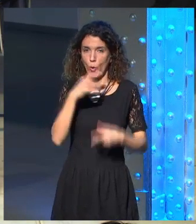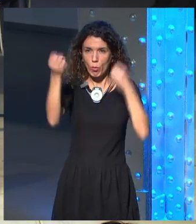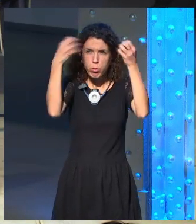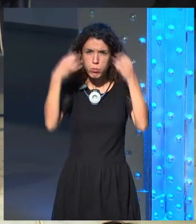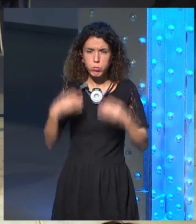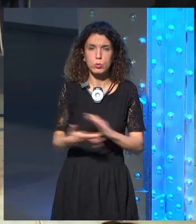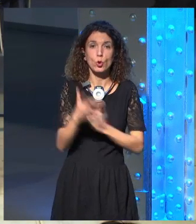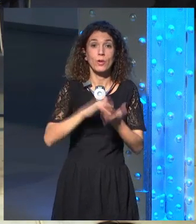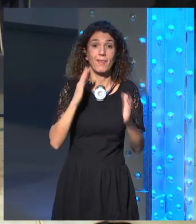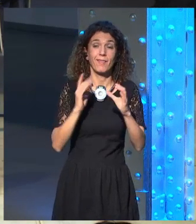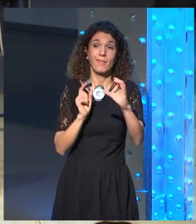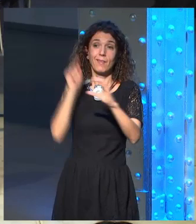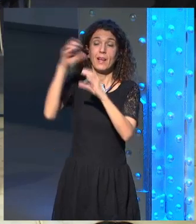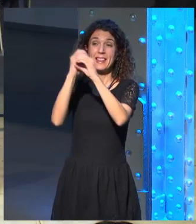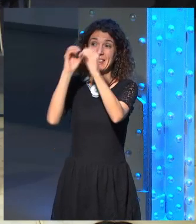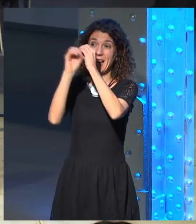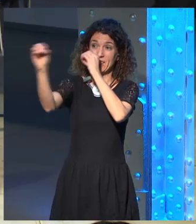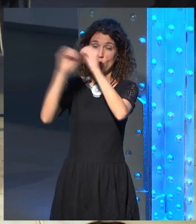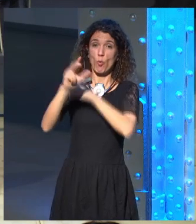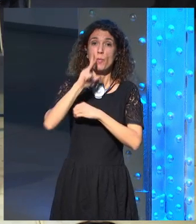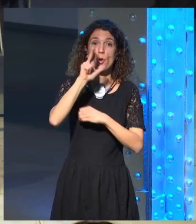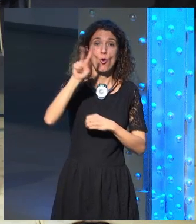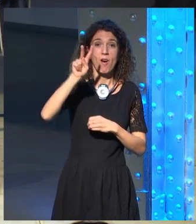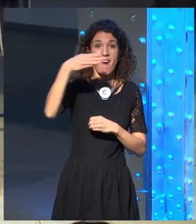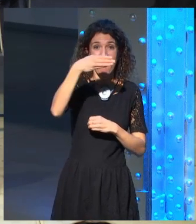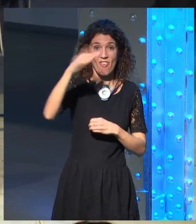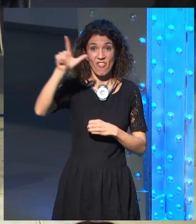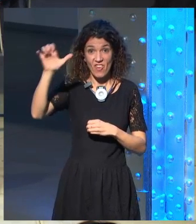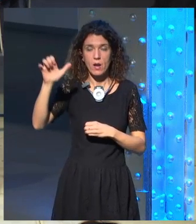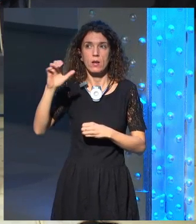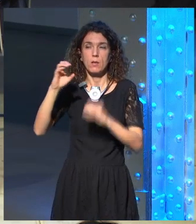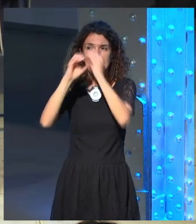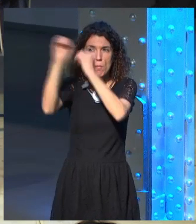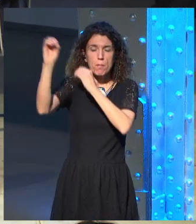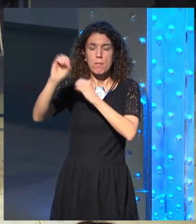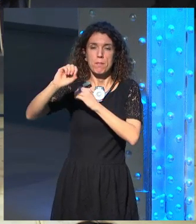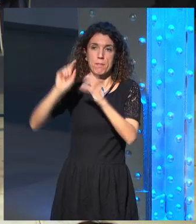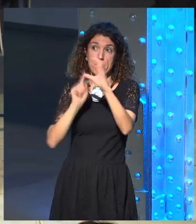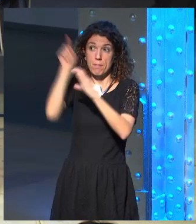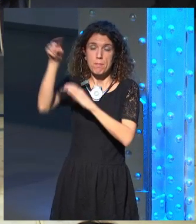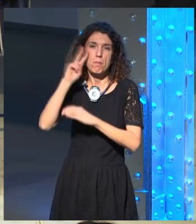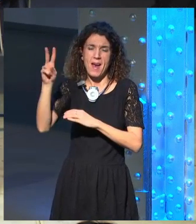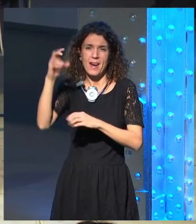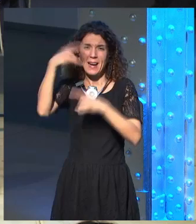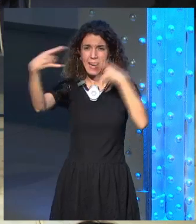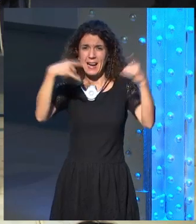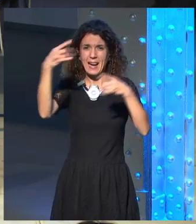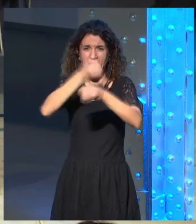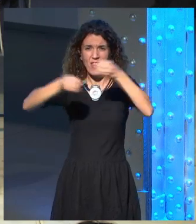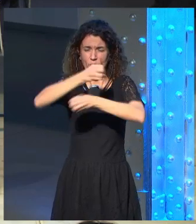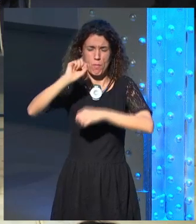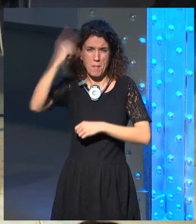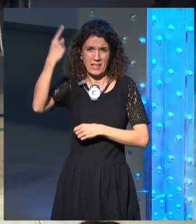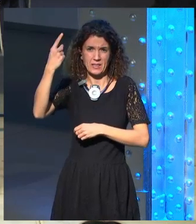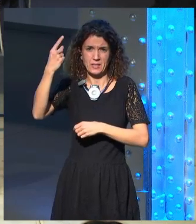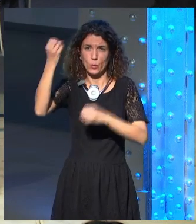con el telescopio de Hubble, que es, bueno, y ahí se puede ver muchísima más radiación cósmica. Es un poquito incómodo